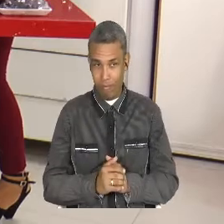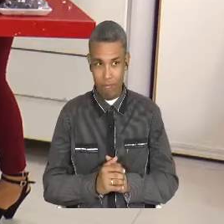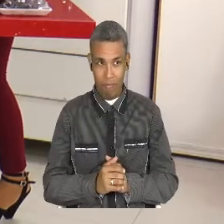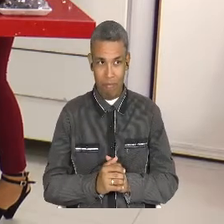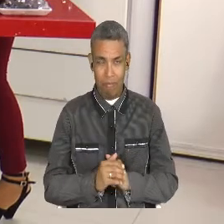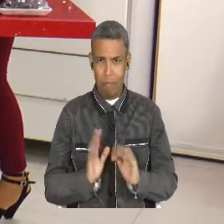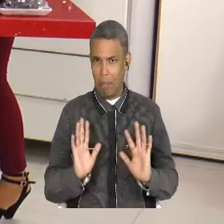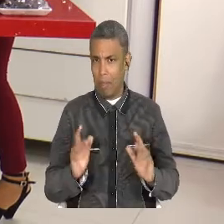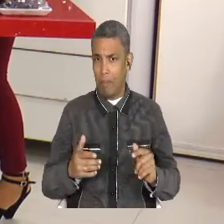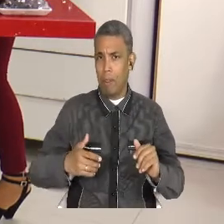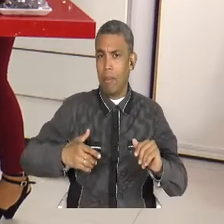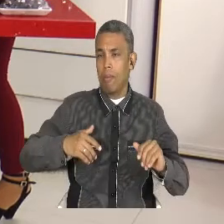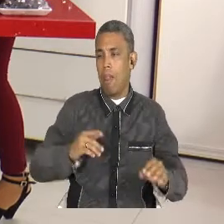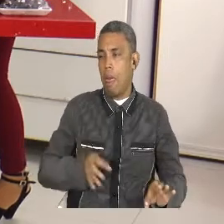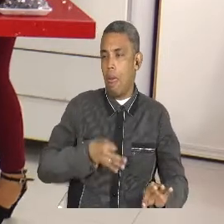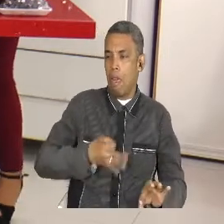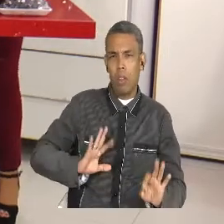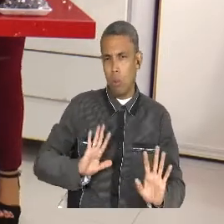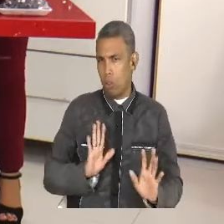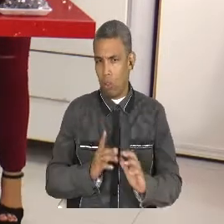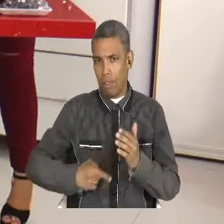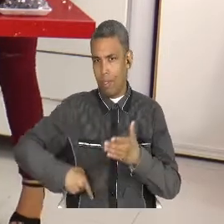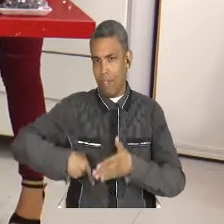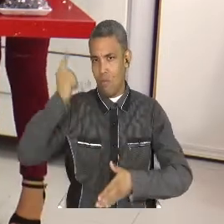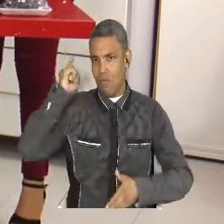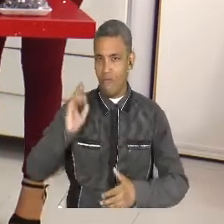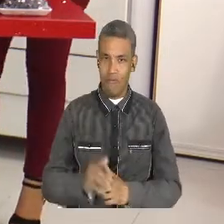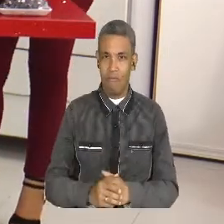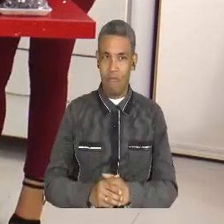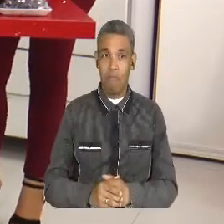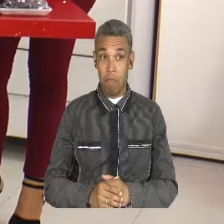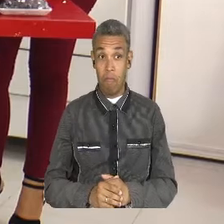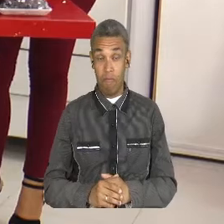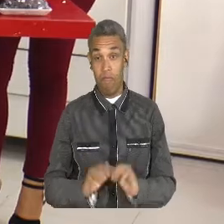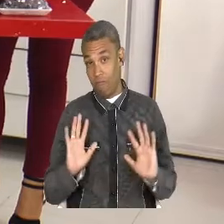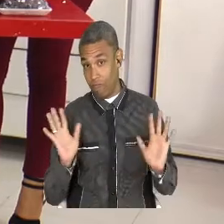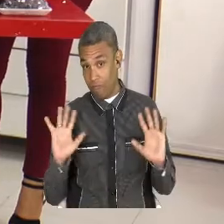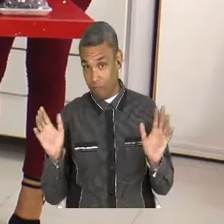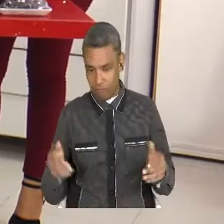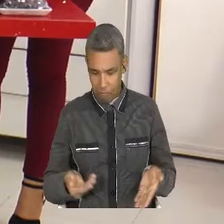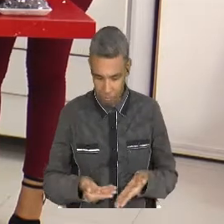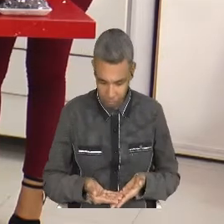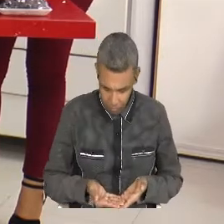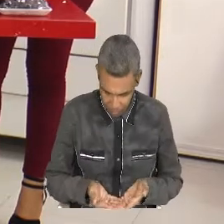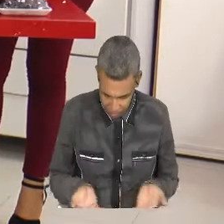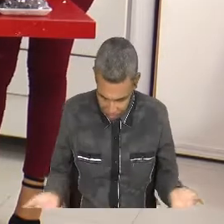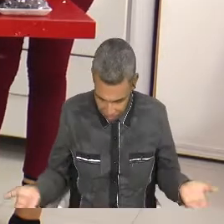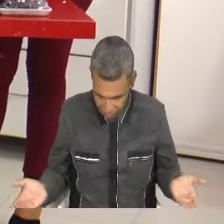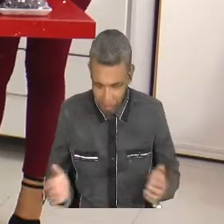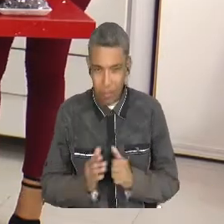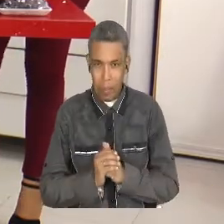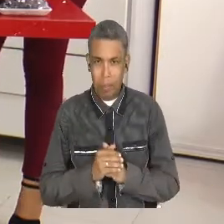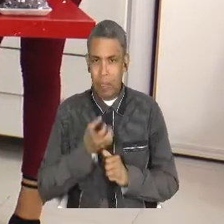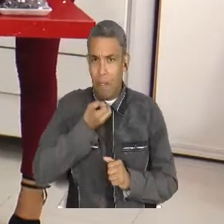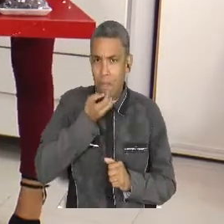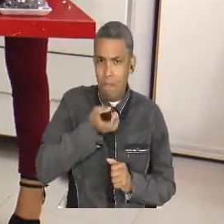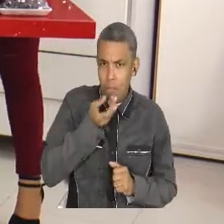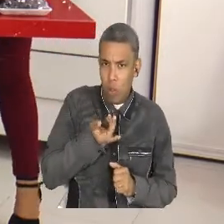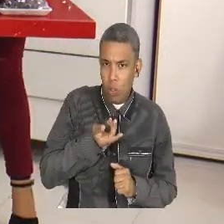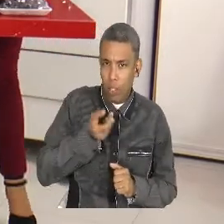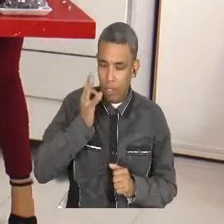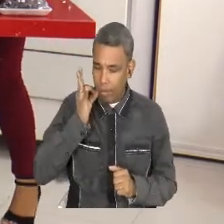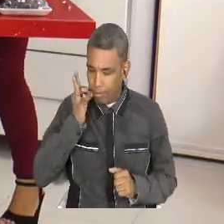más protocolos y empecemos a elaborar. Bueno, manos a la obra. Entonces, ¿listo? Ya vemos aquí todo este ramillete de frutas ricas y